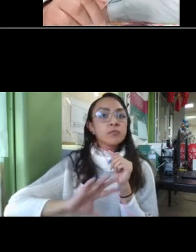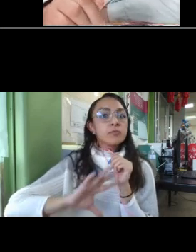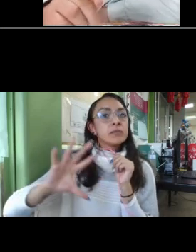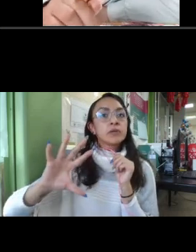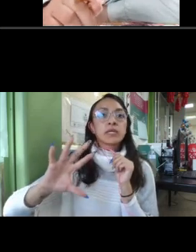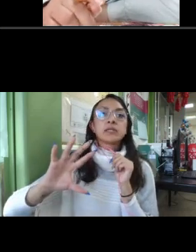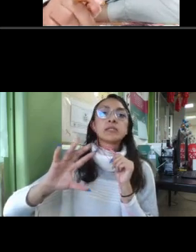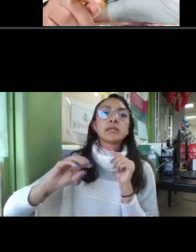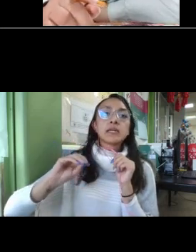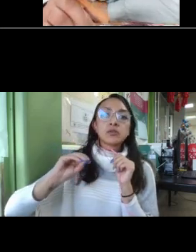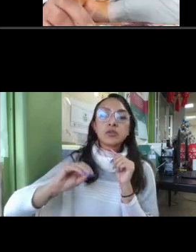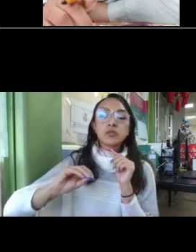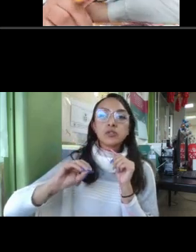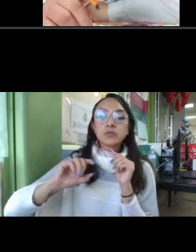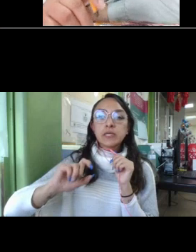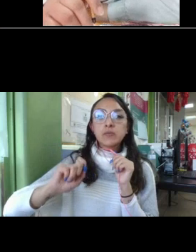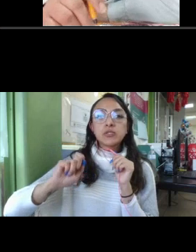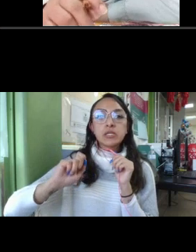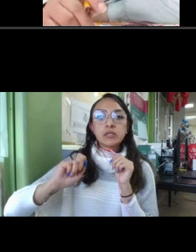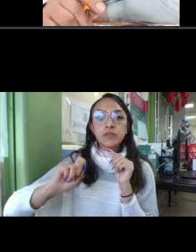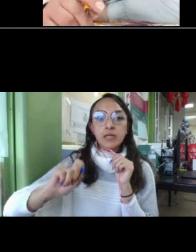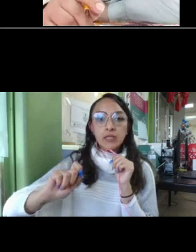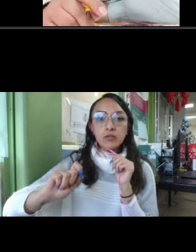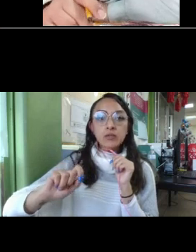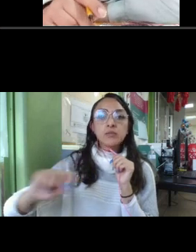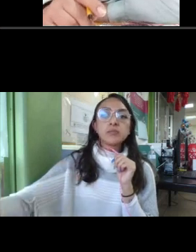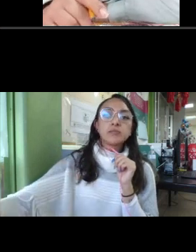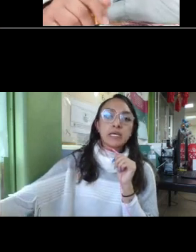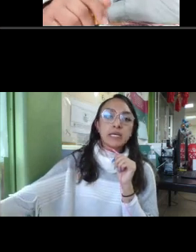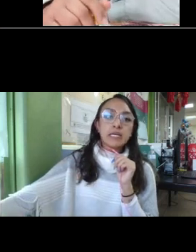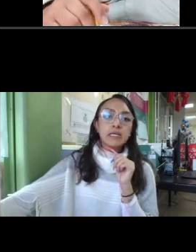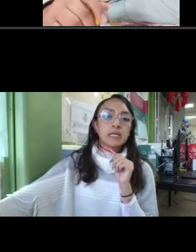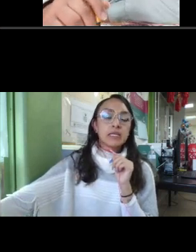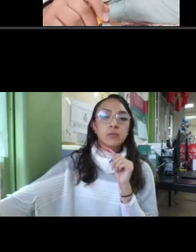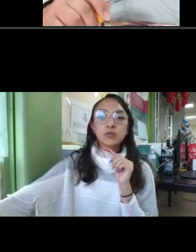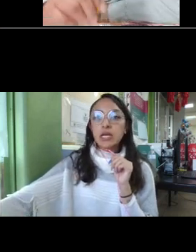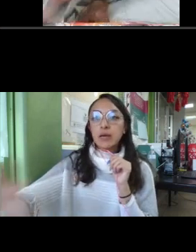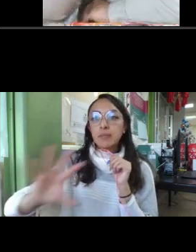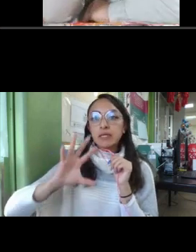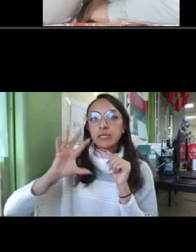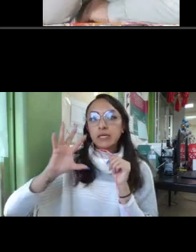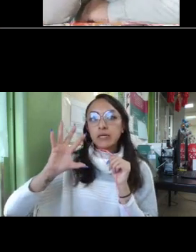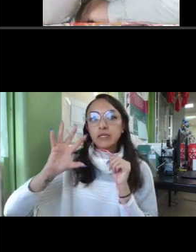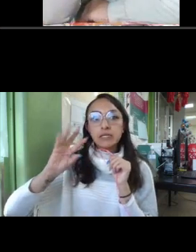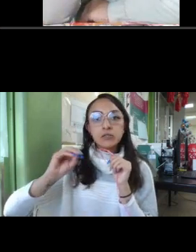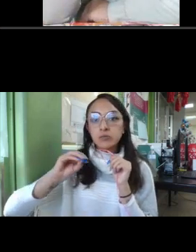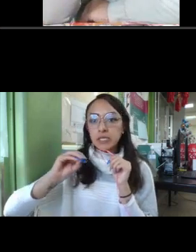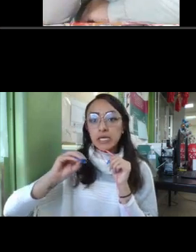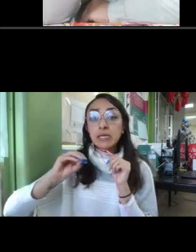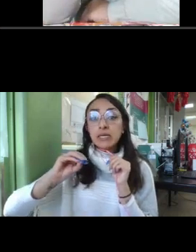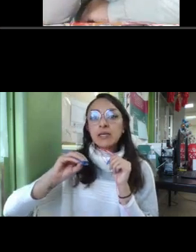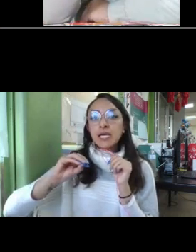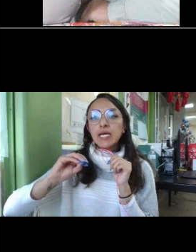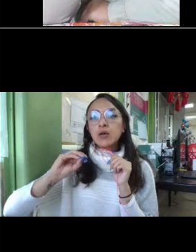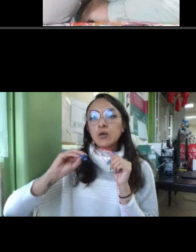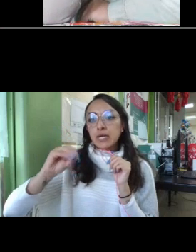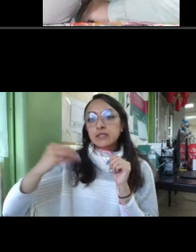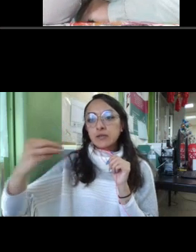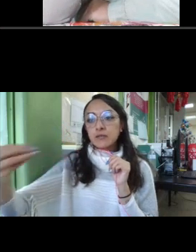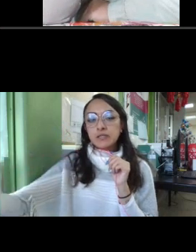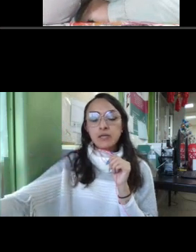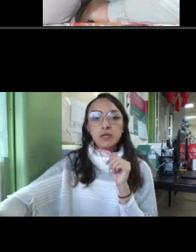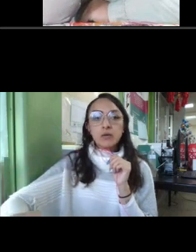conceptos son bien importantes que nosotros los vayamos identificando y aquí tenemos la parte resumida de